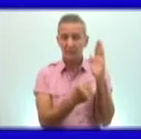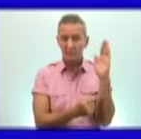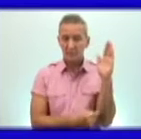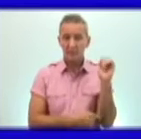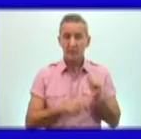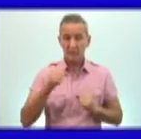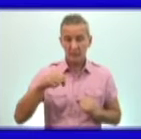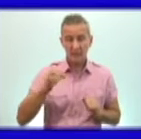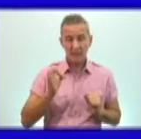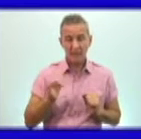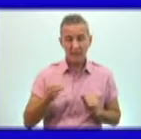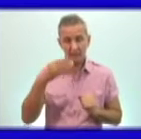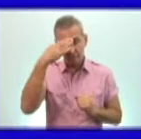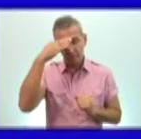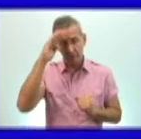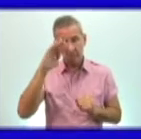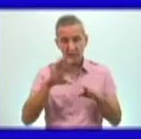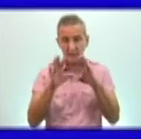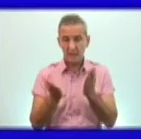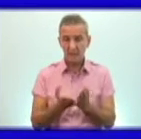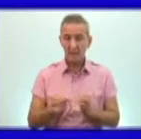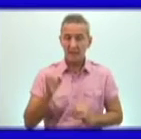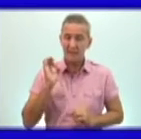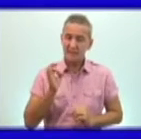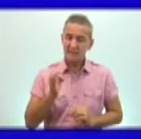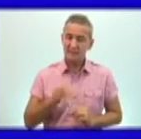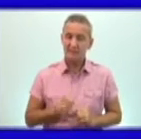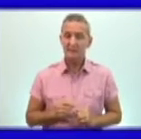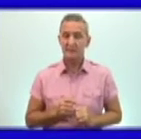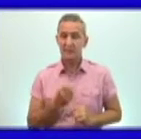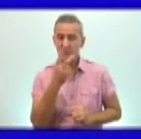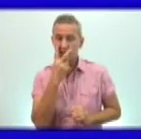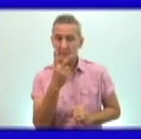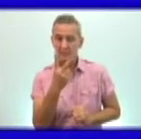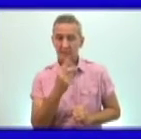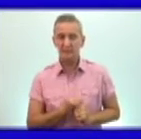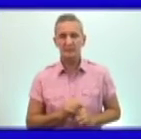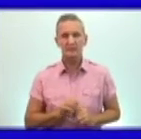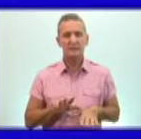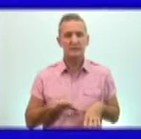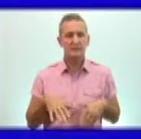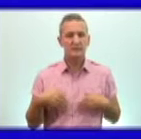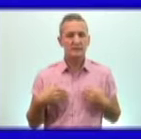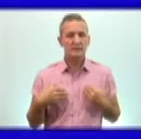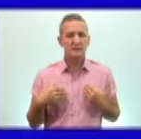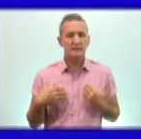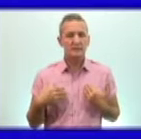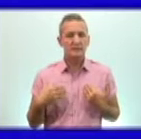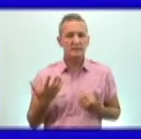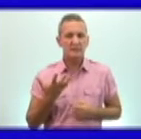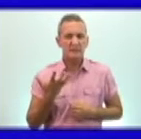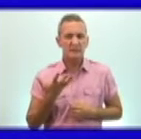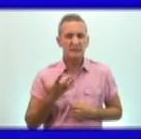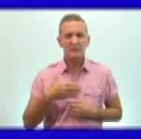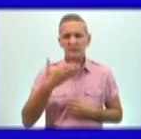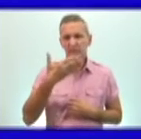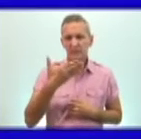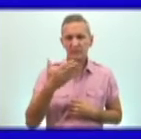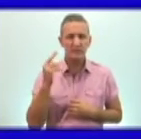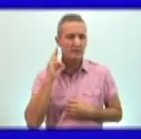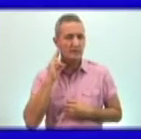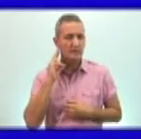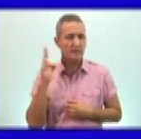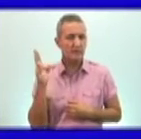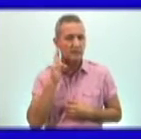cubana, en la del mundo, y siempre desde la perspectiva de quienes están frente a nosotros, escuchándonos